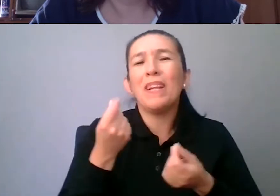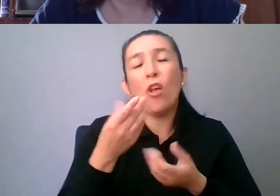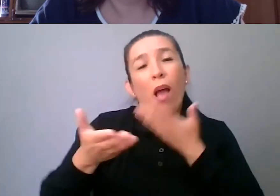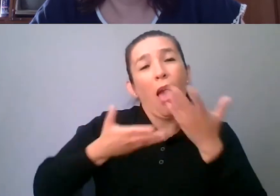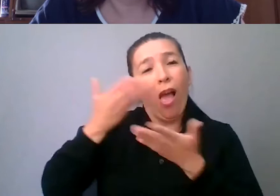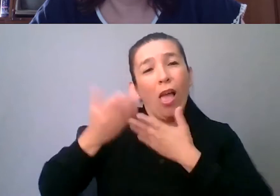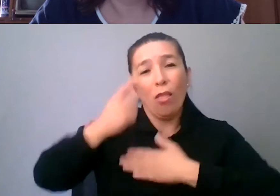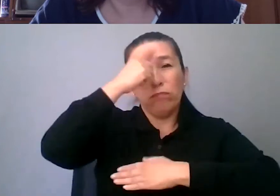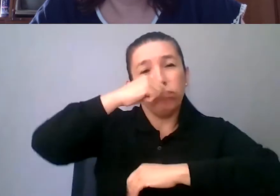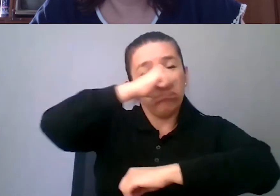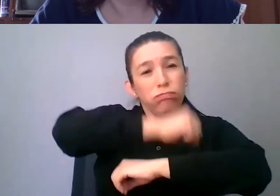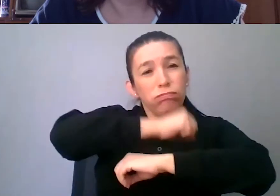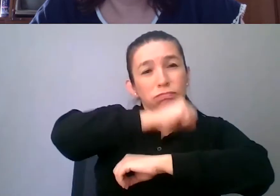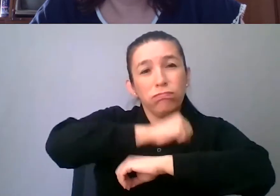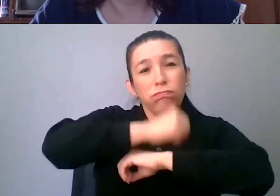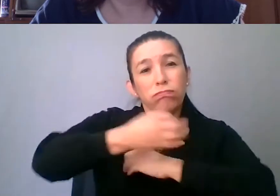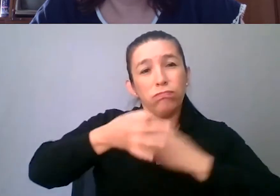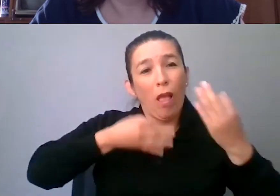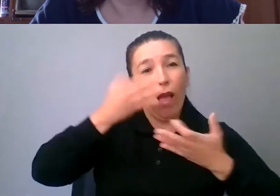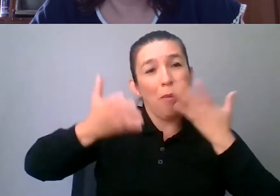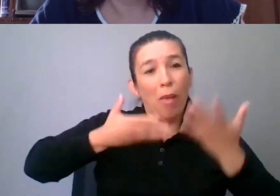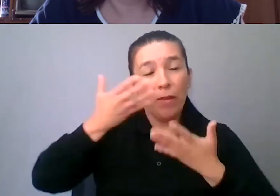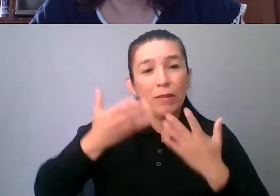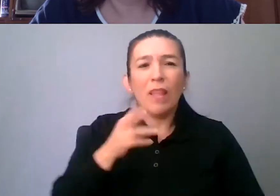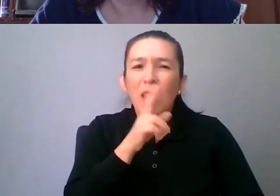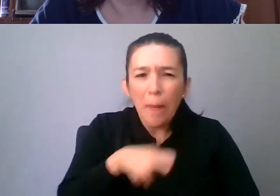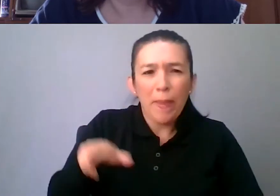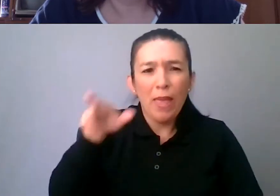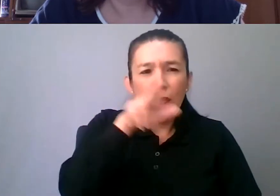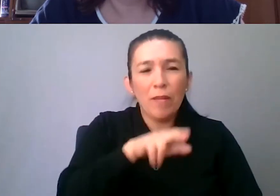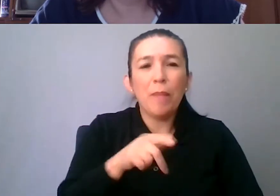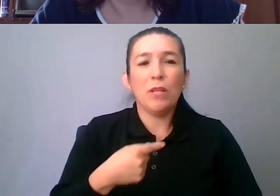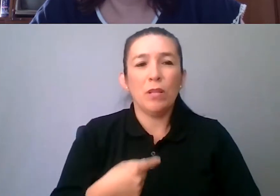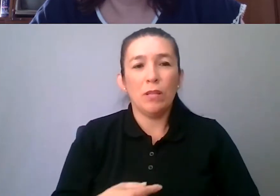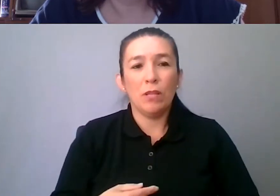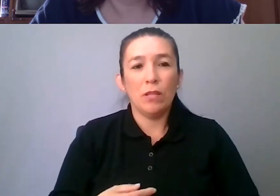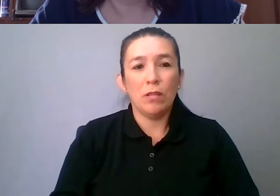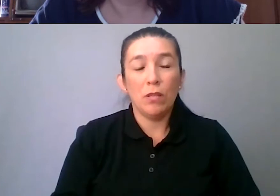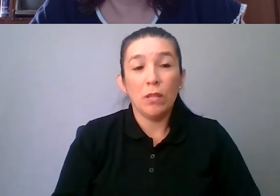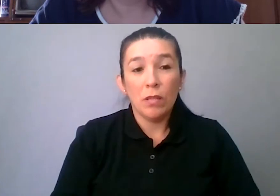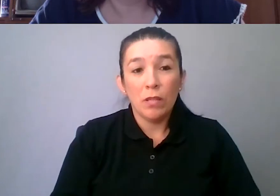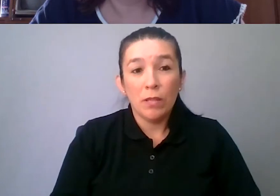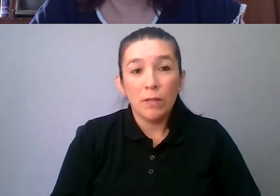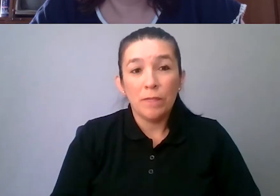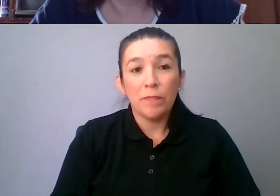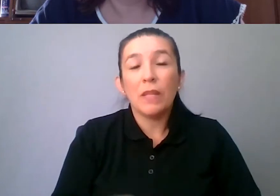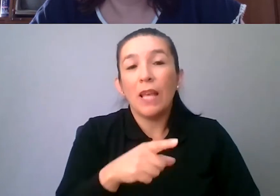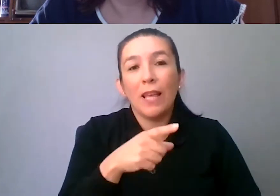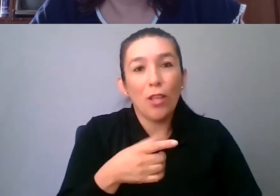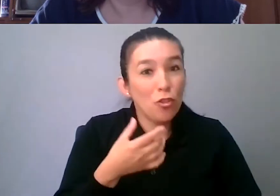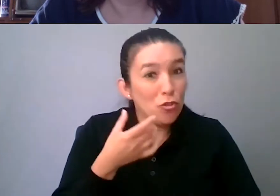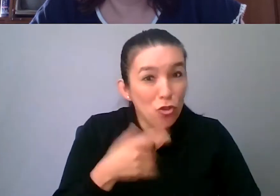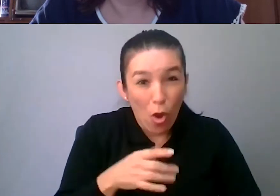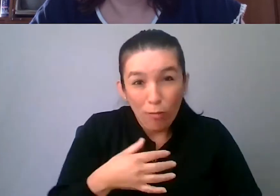ojo, e ojo quero e. Se repite, yo no soy parlante, por lo tanto, solo puedo recitar